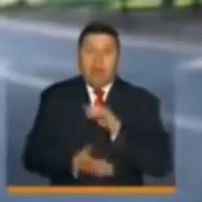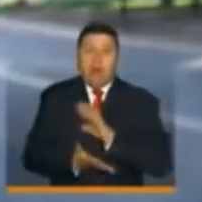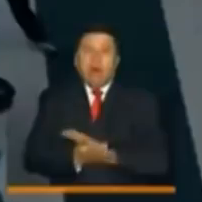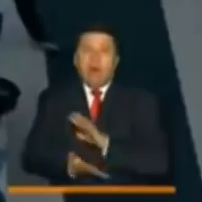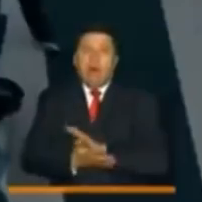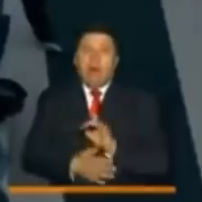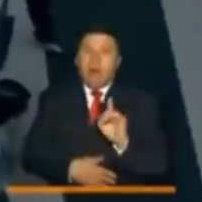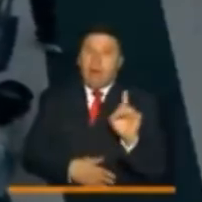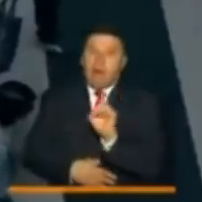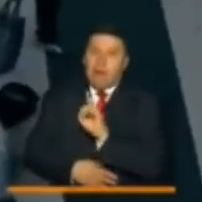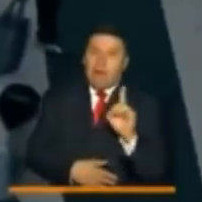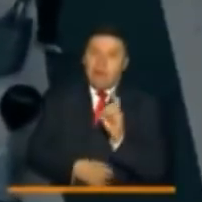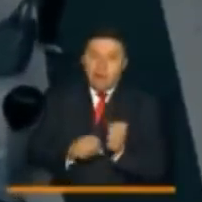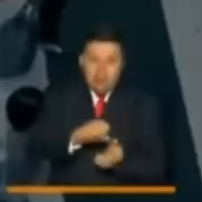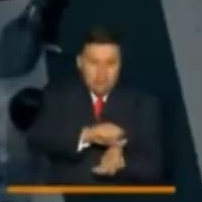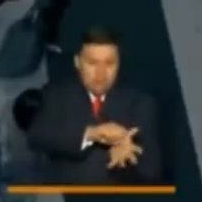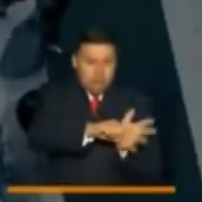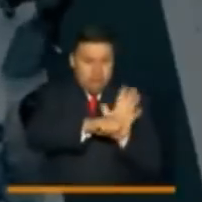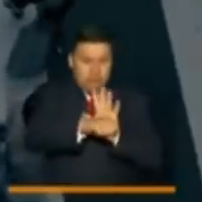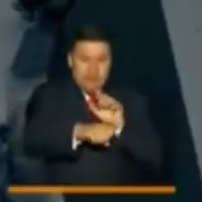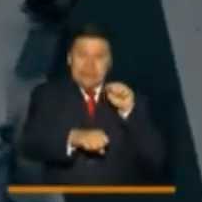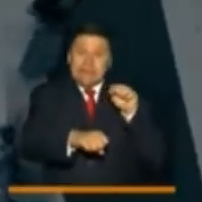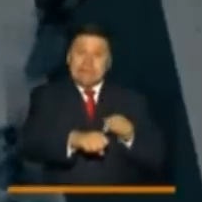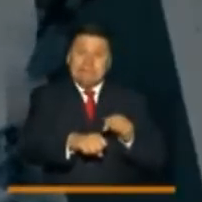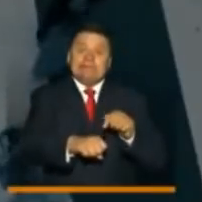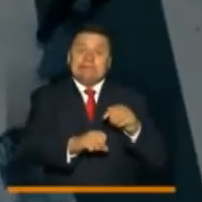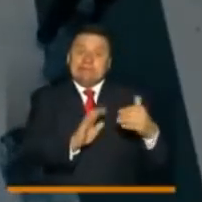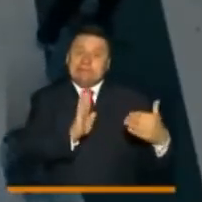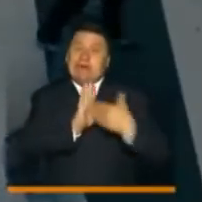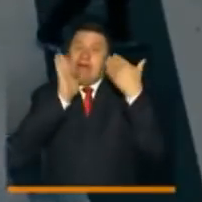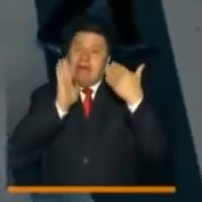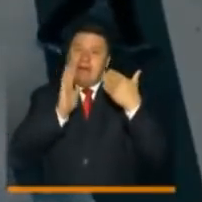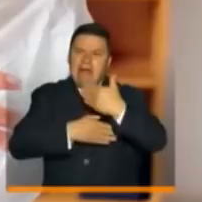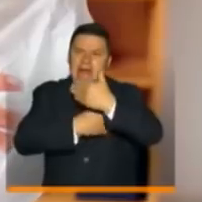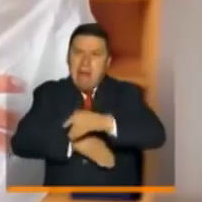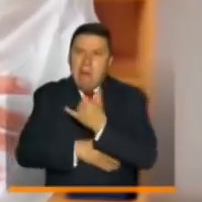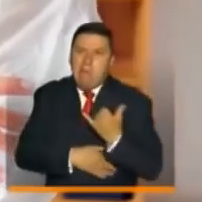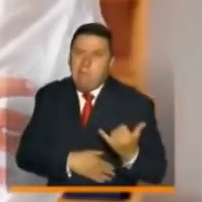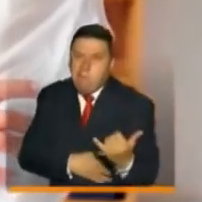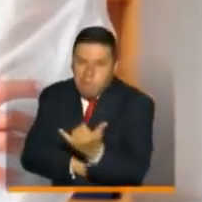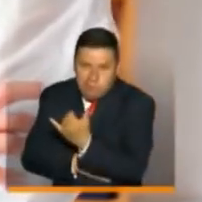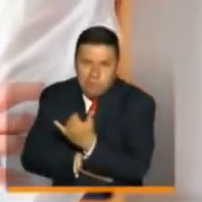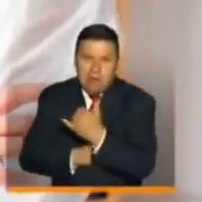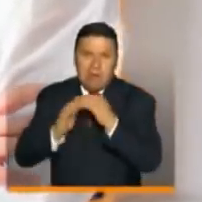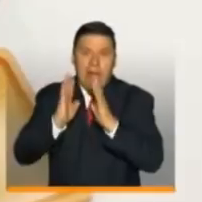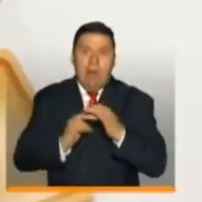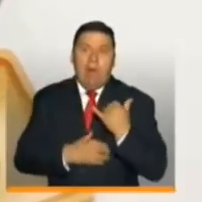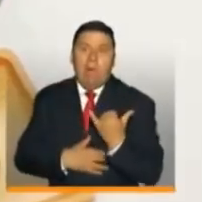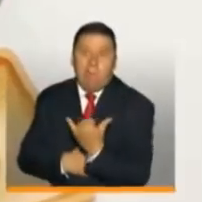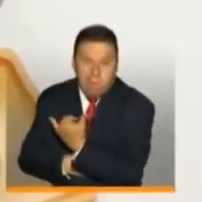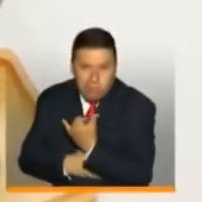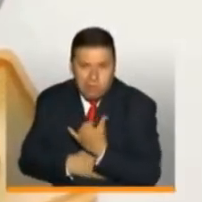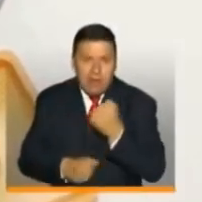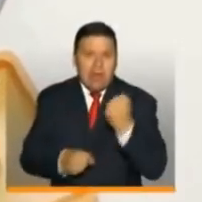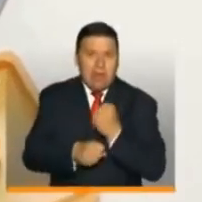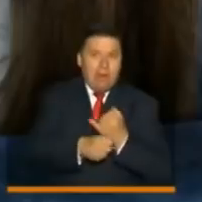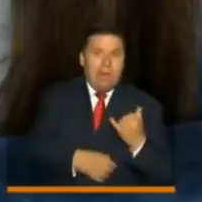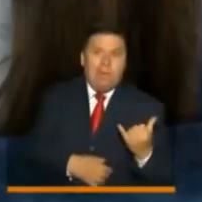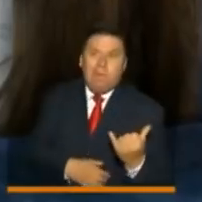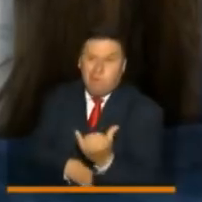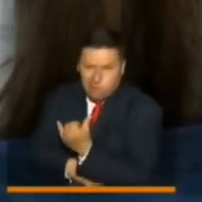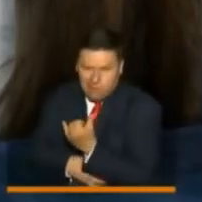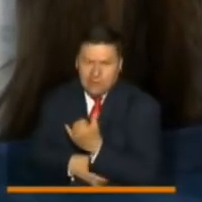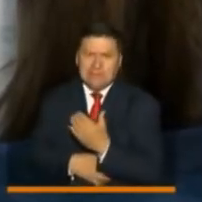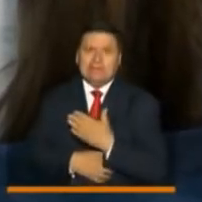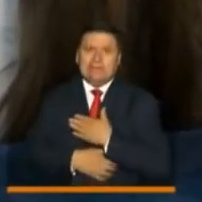descuidarnos. El COVID sigue siendo una amenaza en las calles, en nuestras casas, en el trabajo y